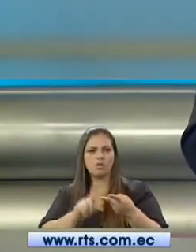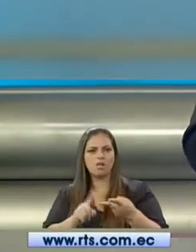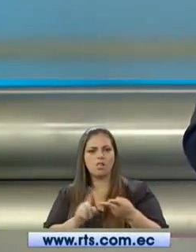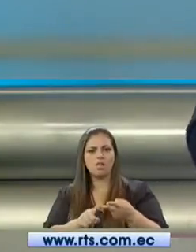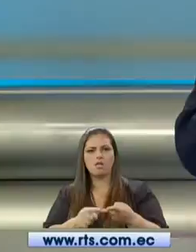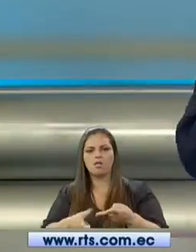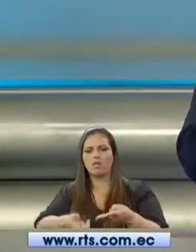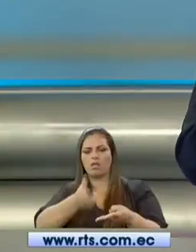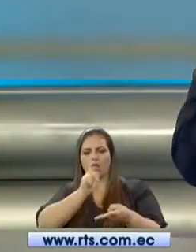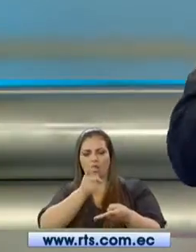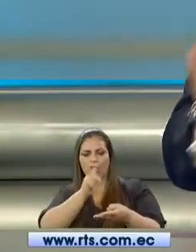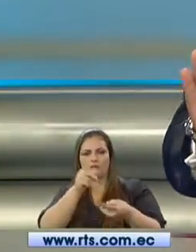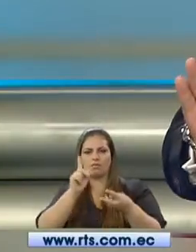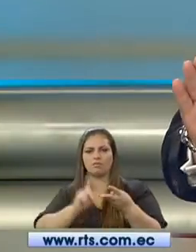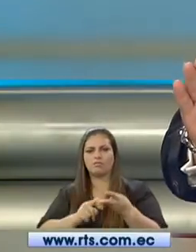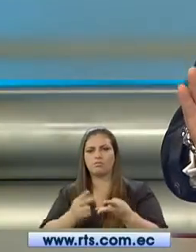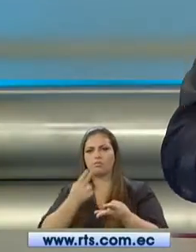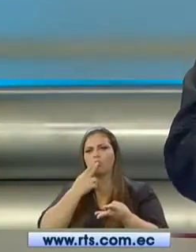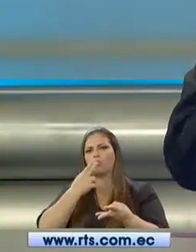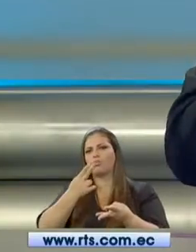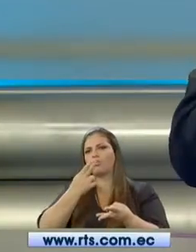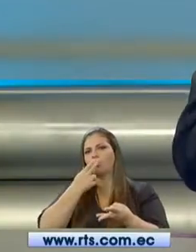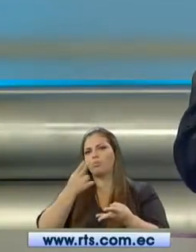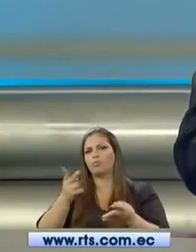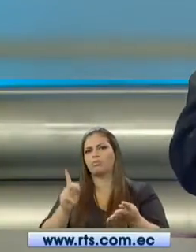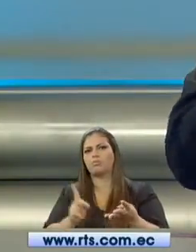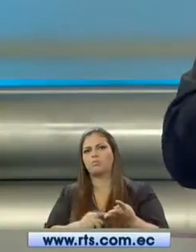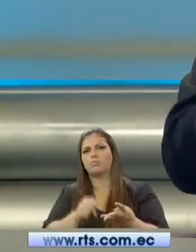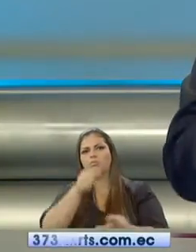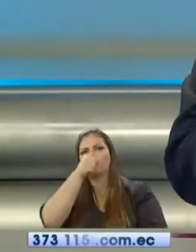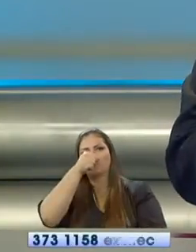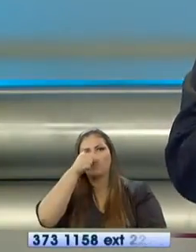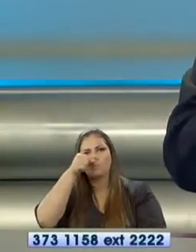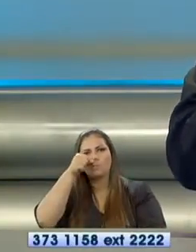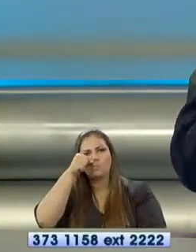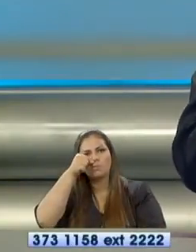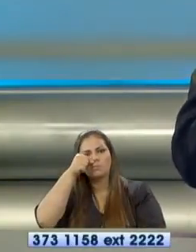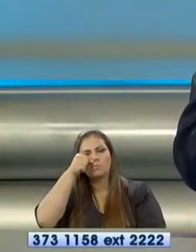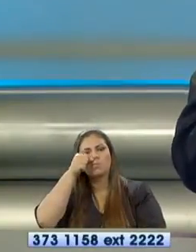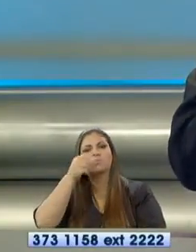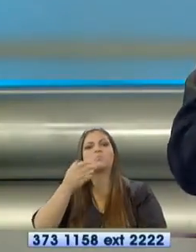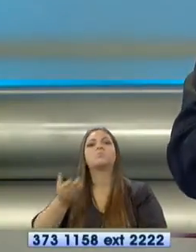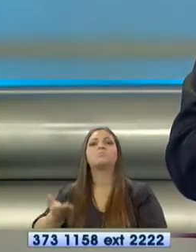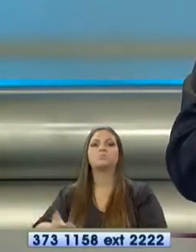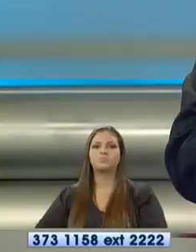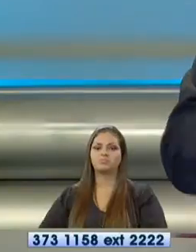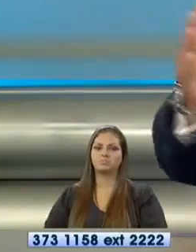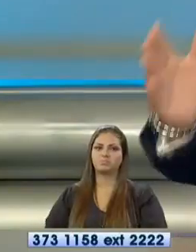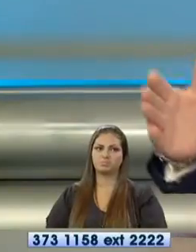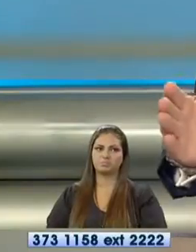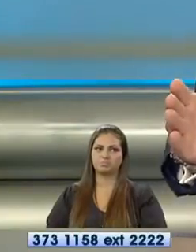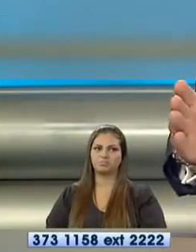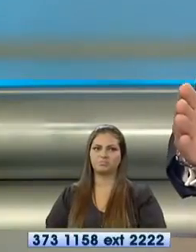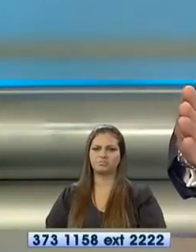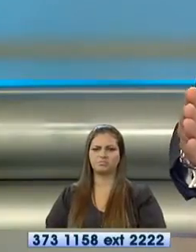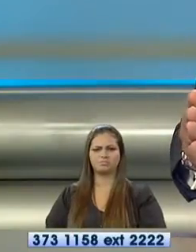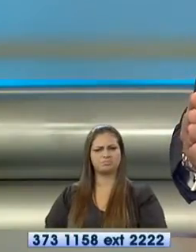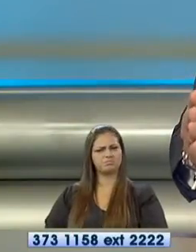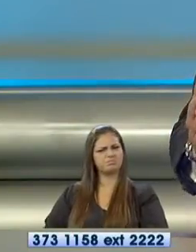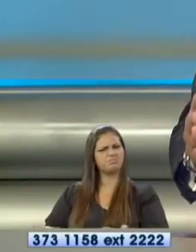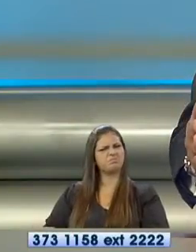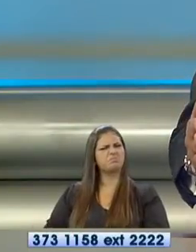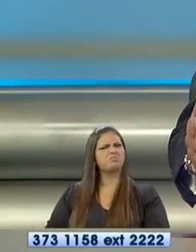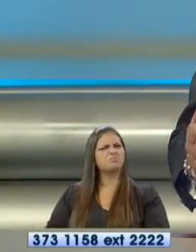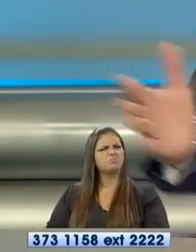licor y lo peor, aquí está, sustancias sujetas a fiscalización. ¿Qué sustancias sujetas